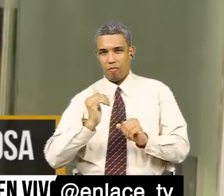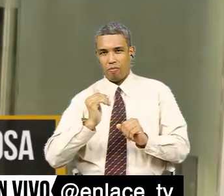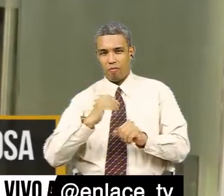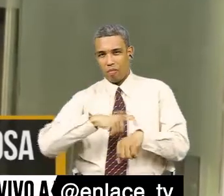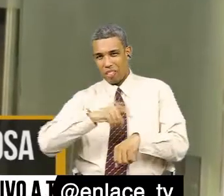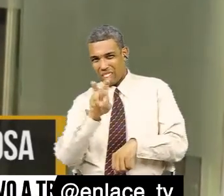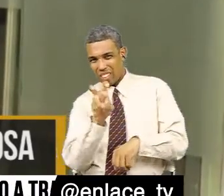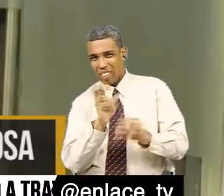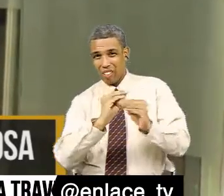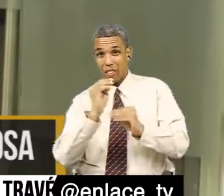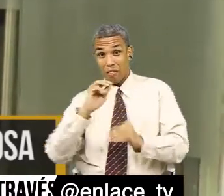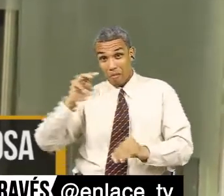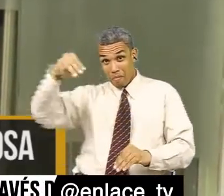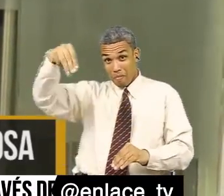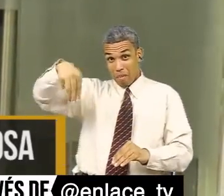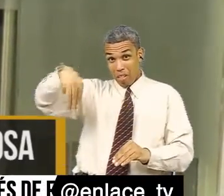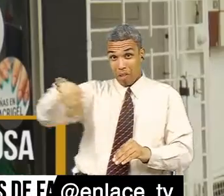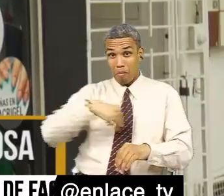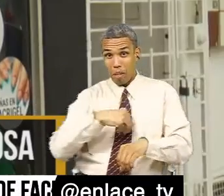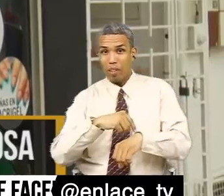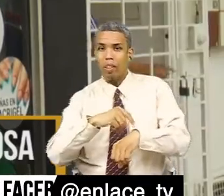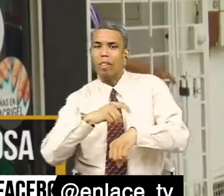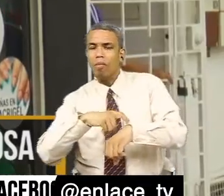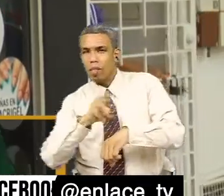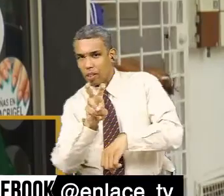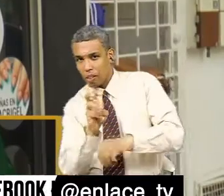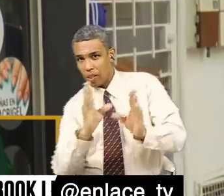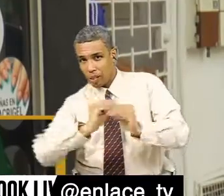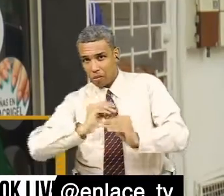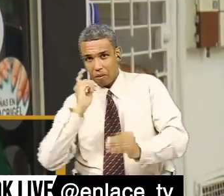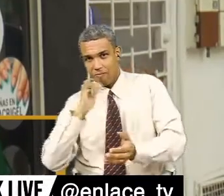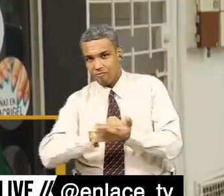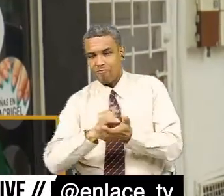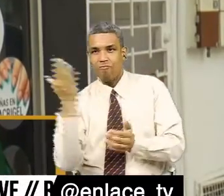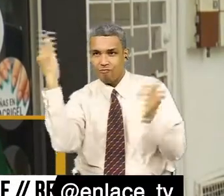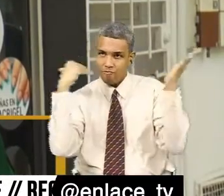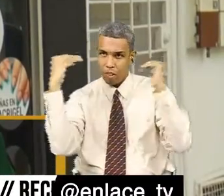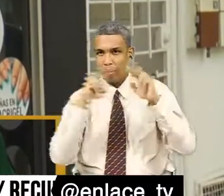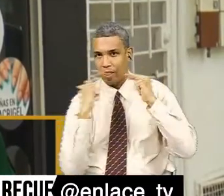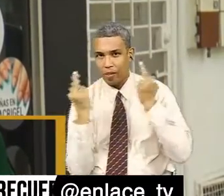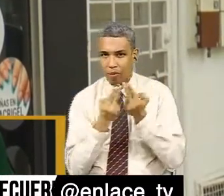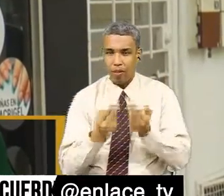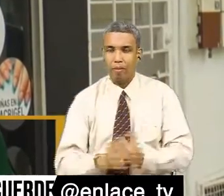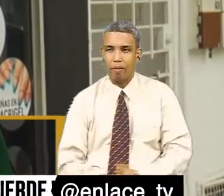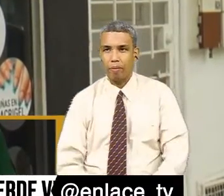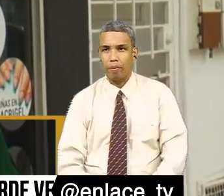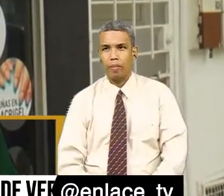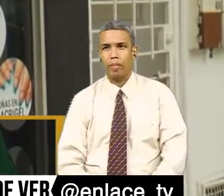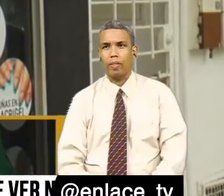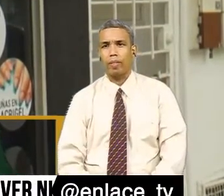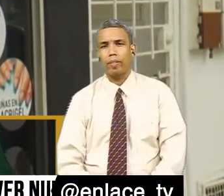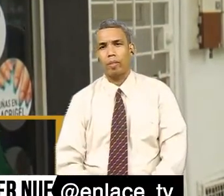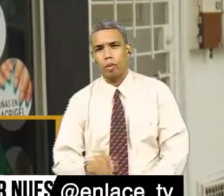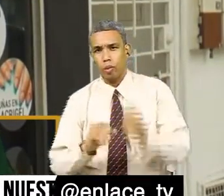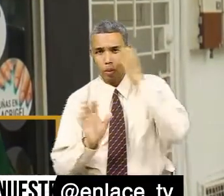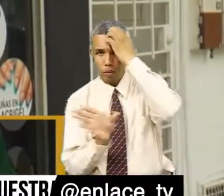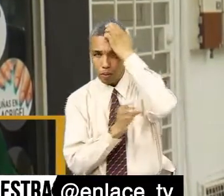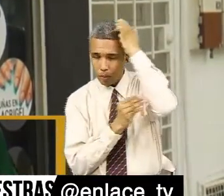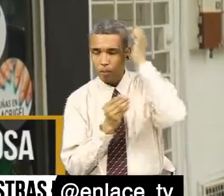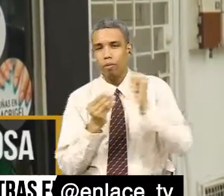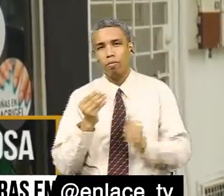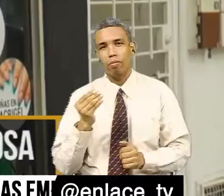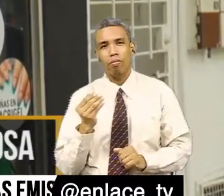de la noche, el próximo martes 2 de agosto. Es muy importante que los señores comerciantes y la ciudadanía se